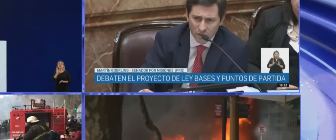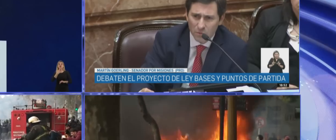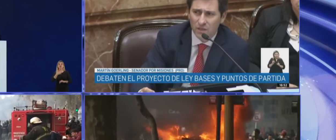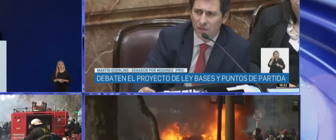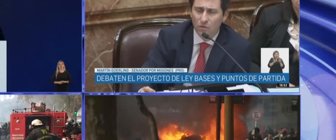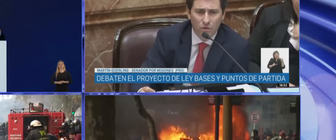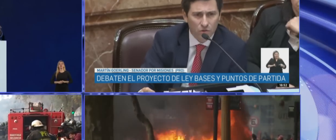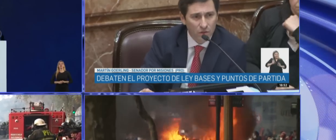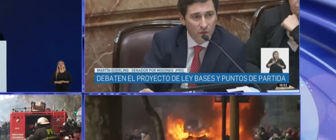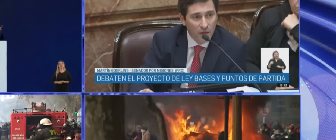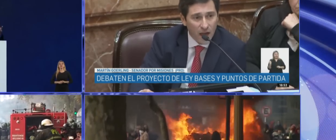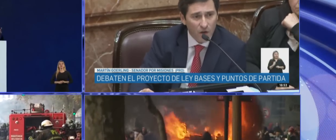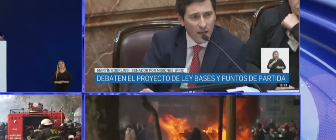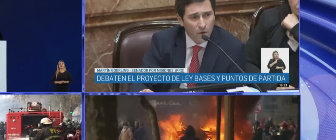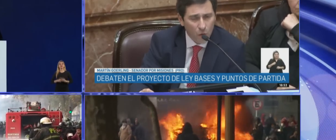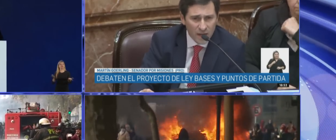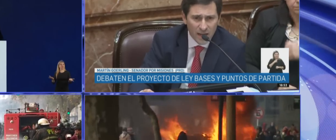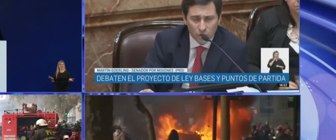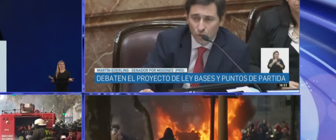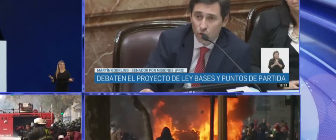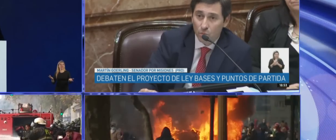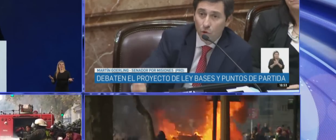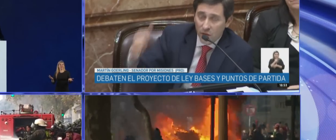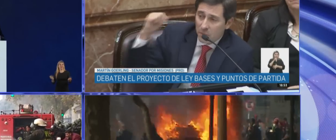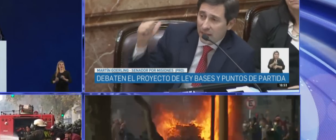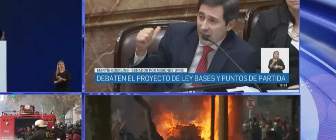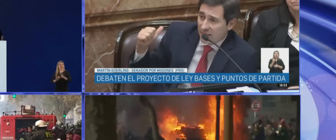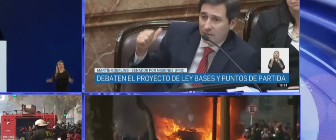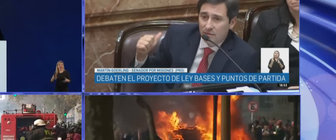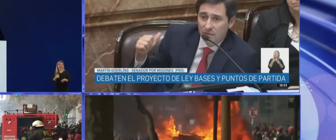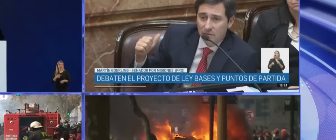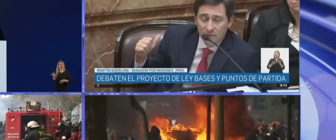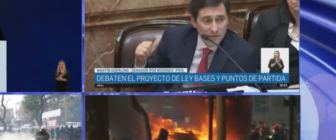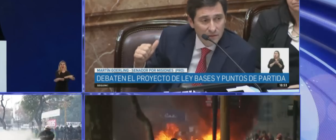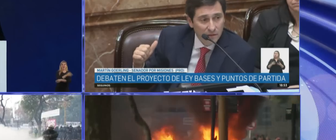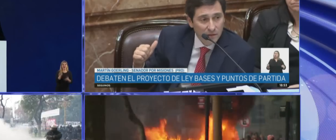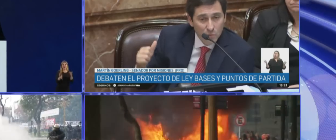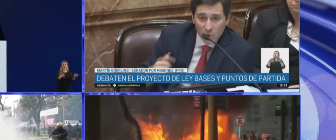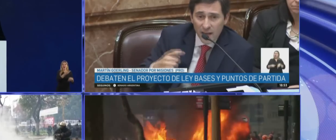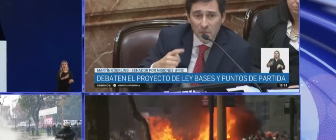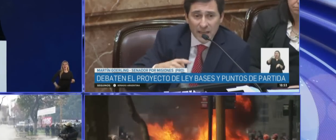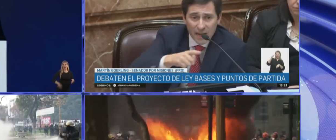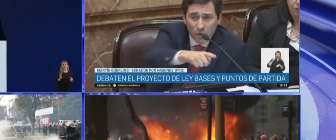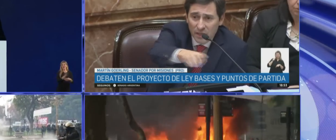Probablemente sea una de las mayores perversiones que cometió el gobierno anterior.